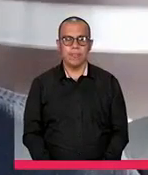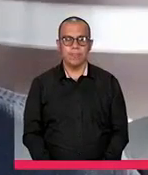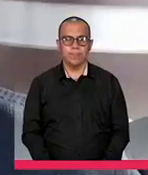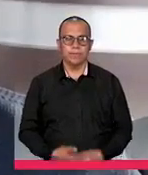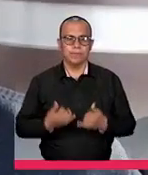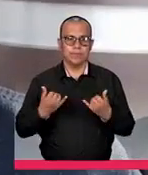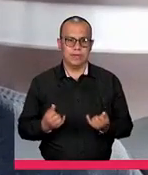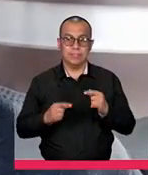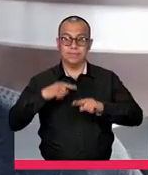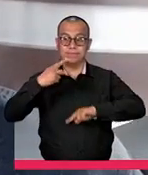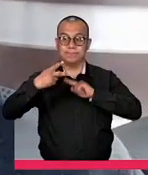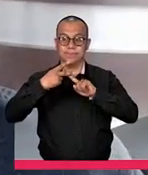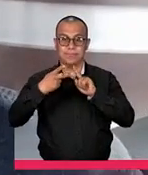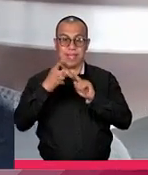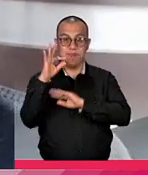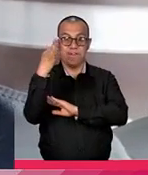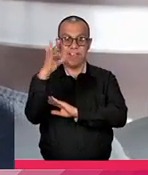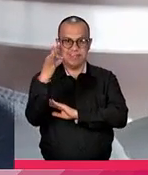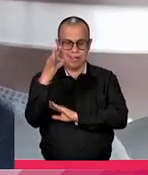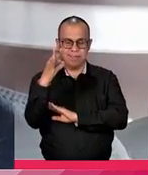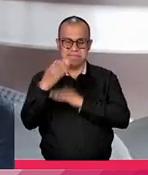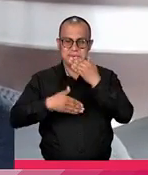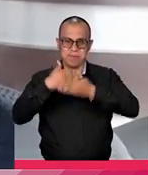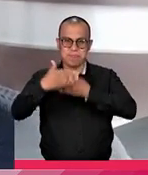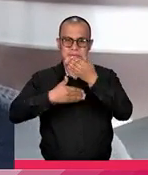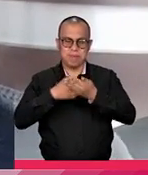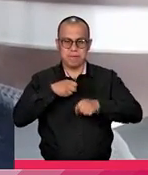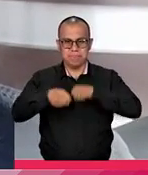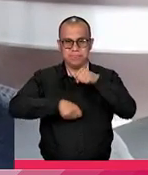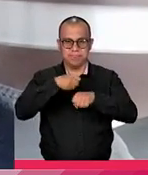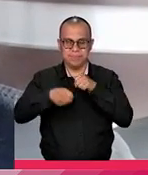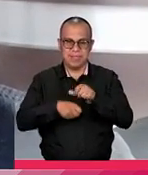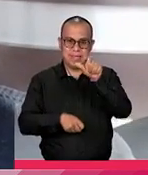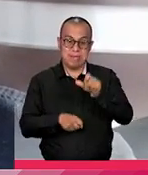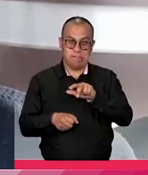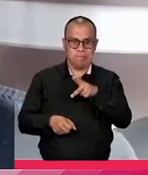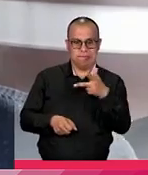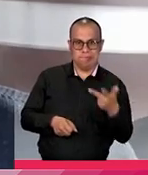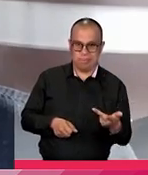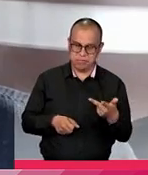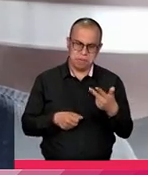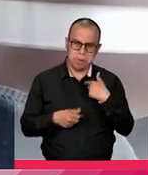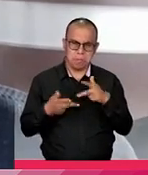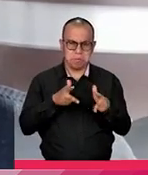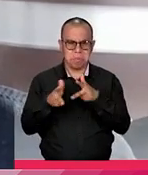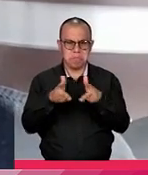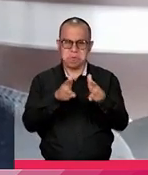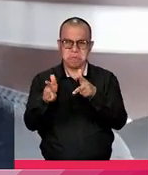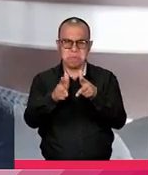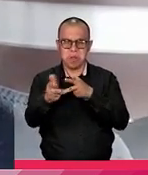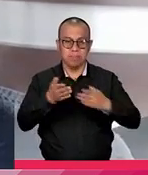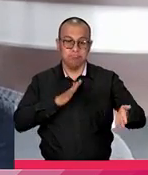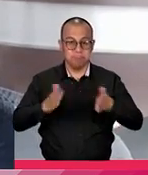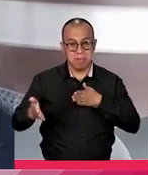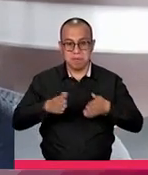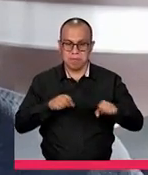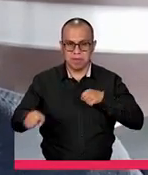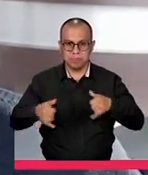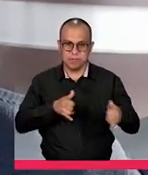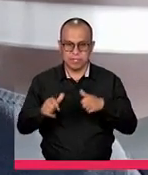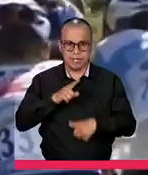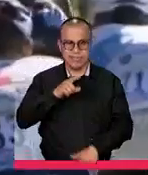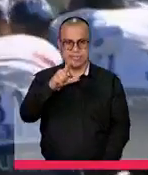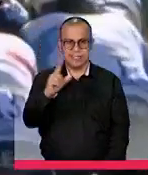Se cumplió la etapa 12 del Tour de Francia, que dejó como ganador al suizo Marc Hirschi. En la general no hubo movimientos importantes y Primo Roglic sigue siendo el